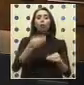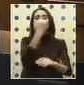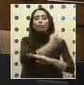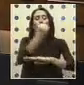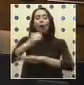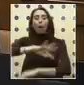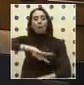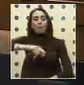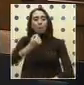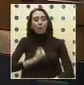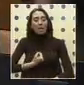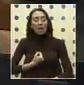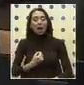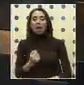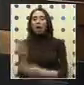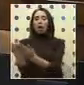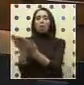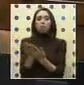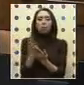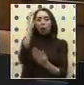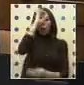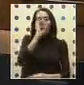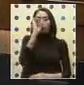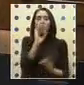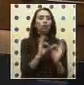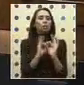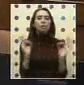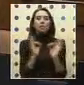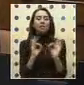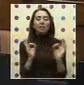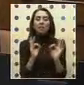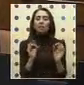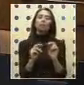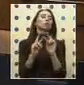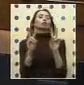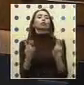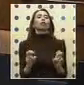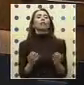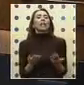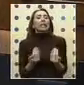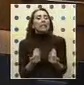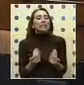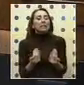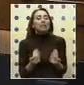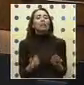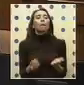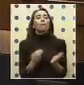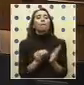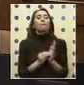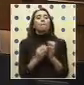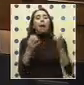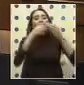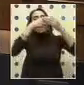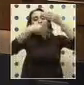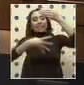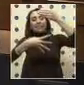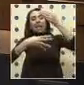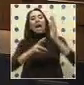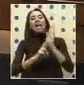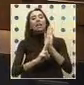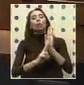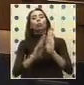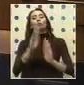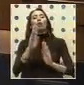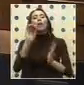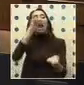ha propuesto o ha emitido alguna opinión alguna vez acerca de la necesidad de ampliar el recurso de apelación a las otras causales